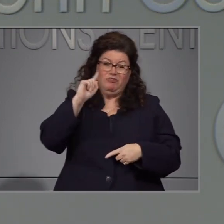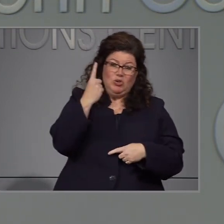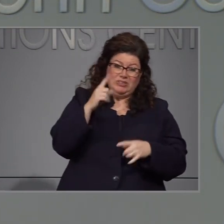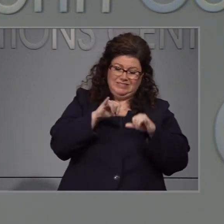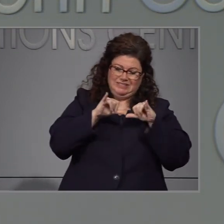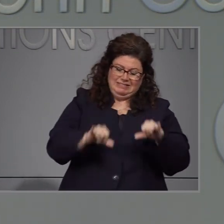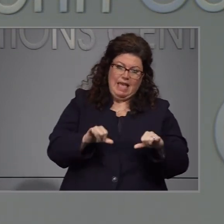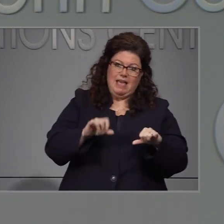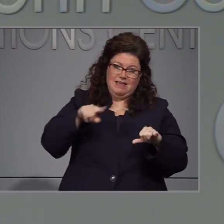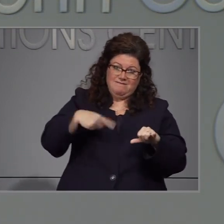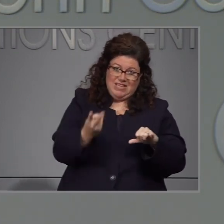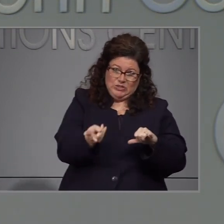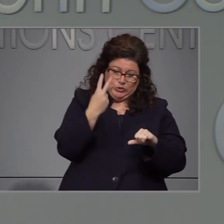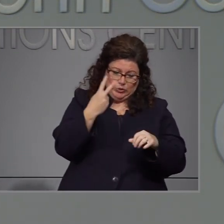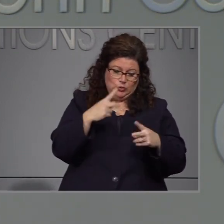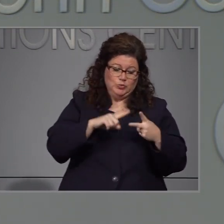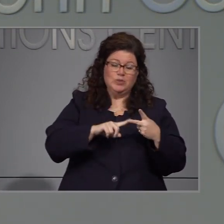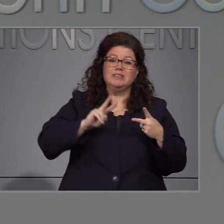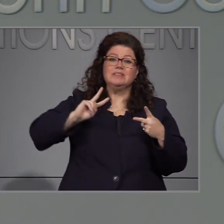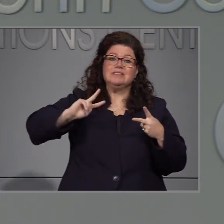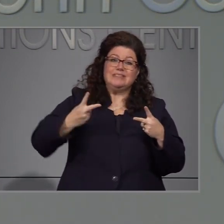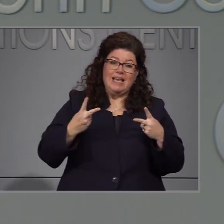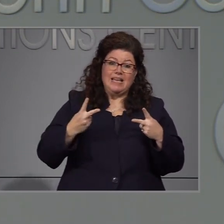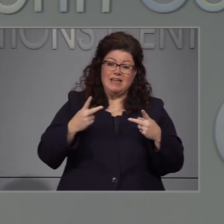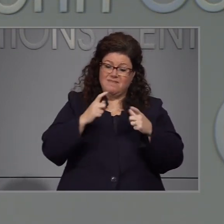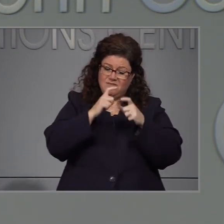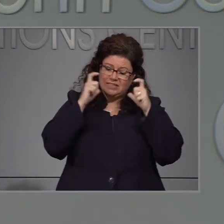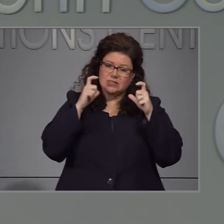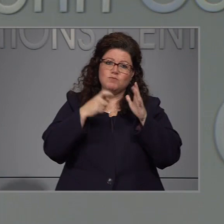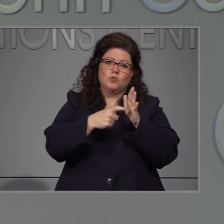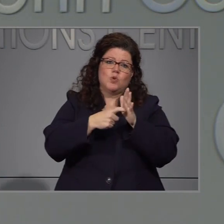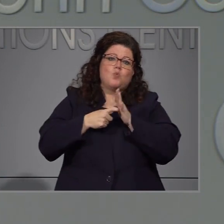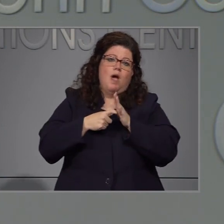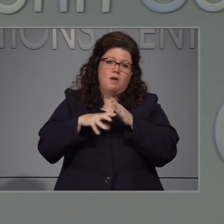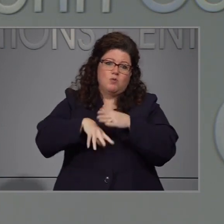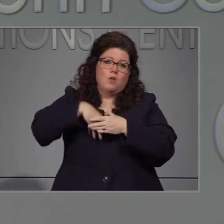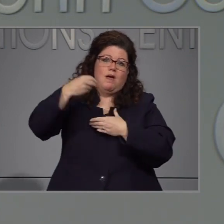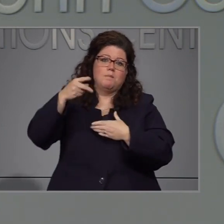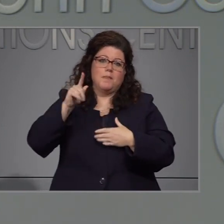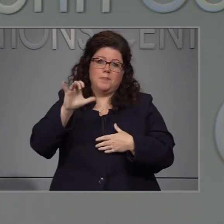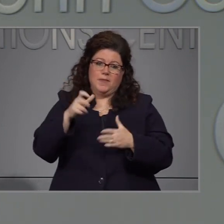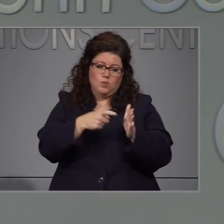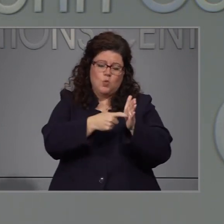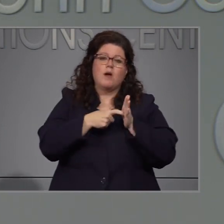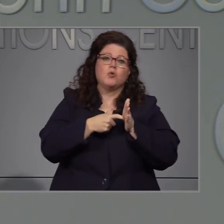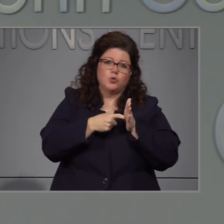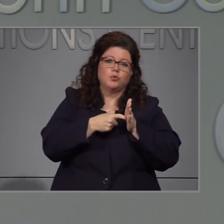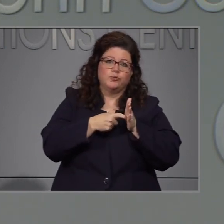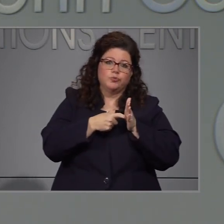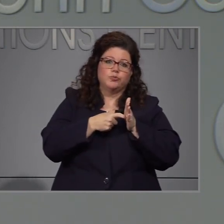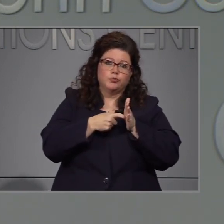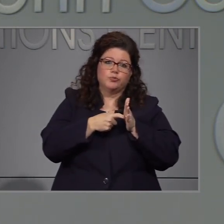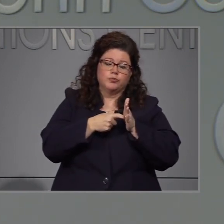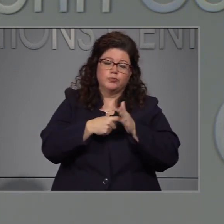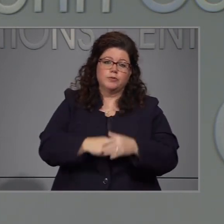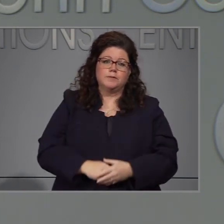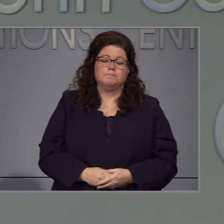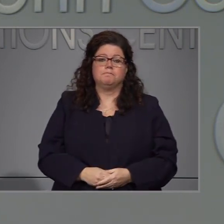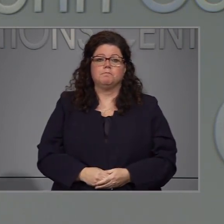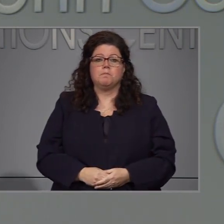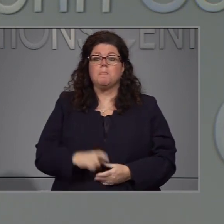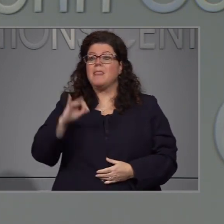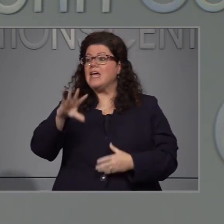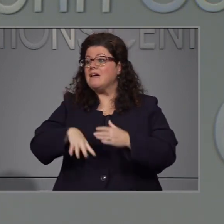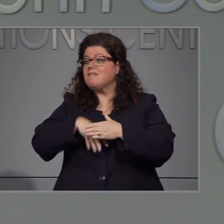otra decisión importante es exigir el uso de cubrebocas cuando la gente salga a la calle. La gente debe